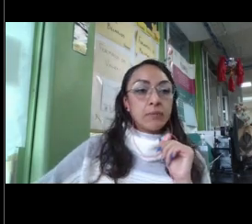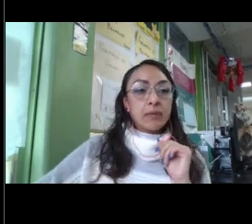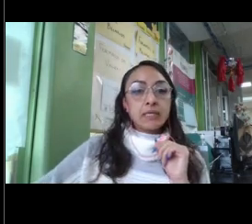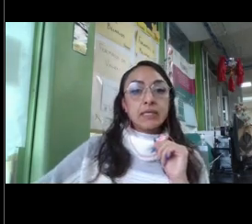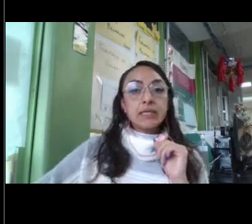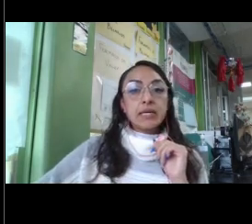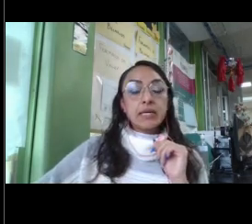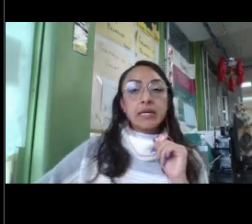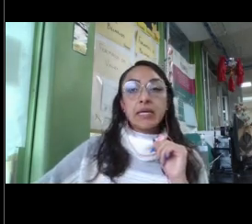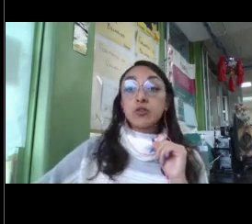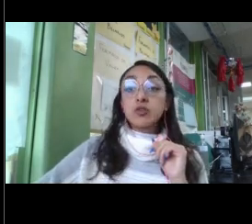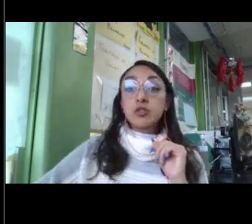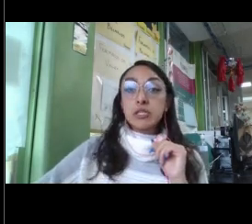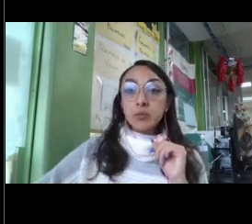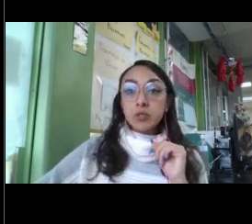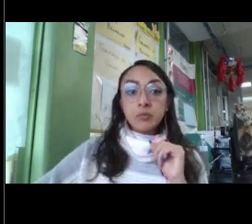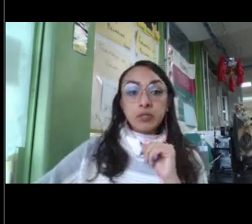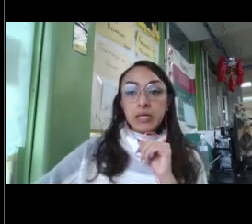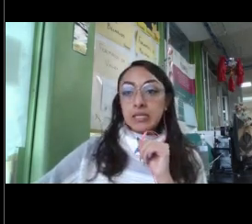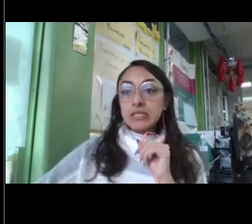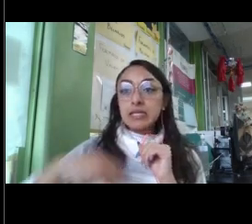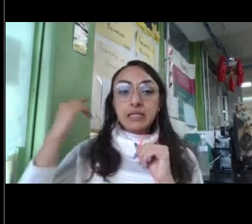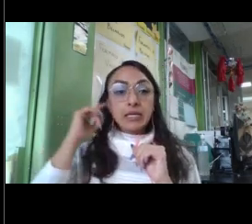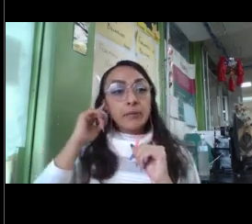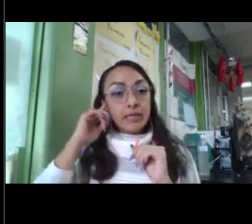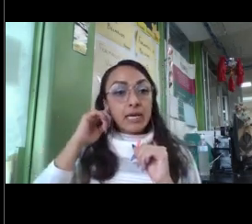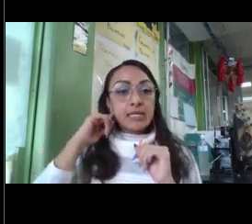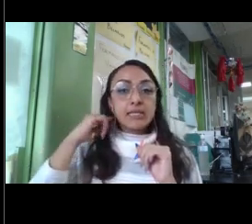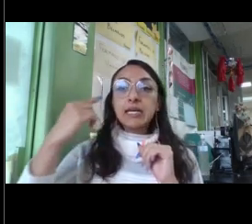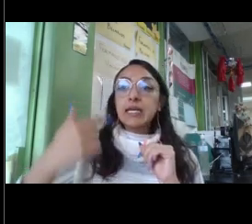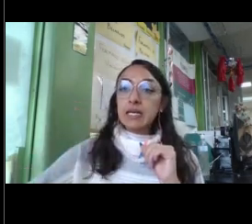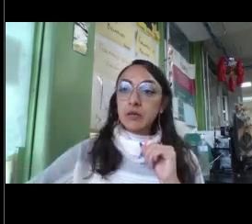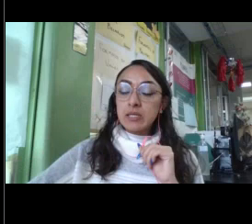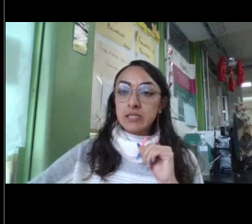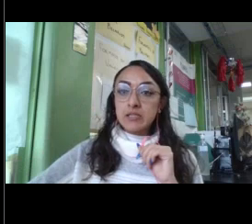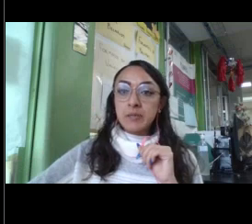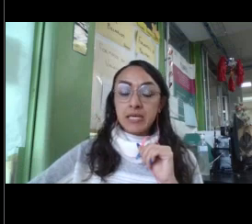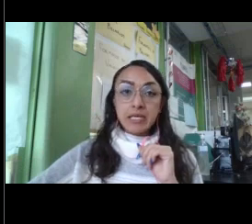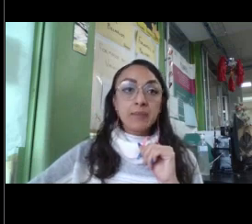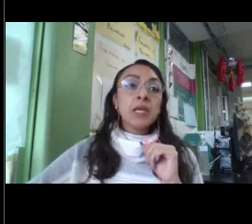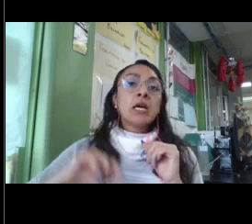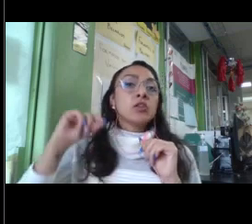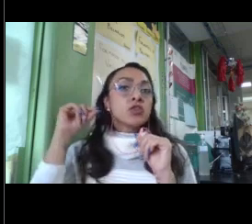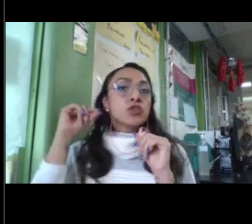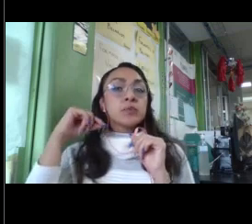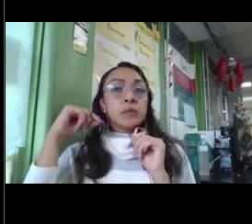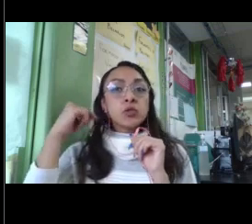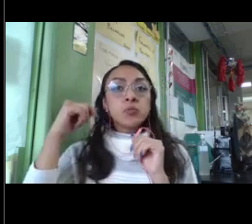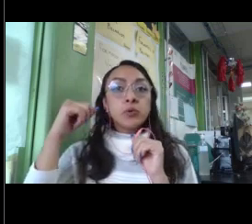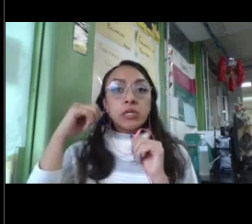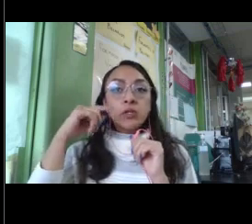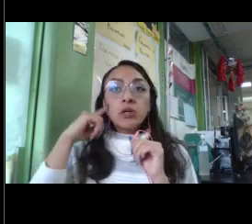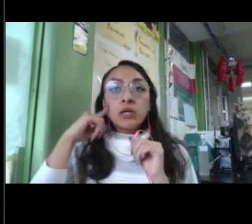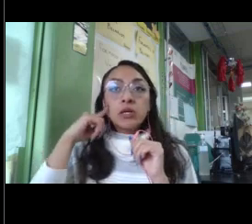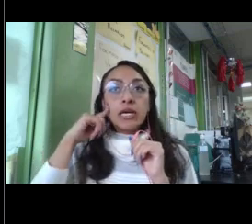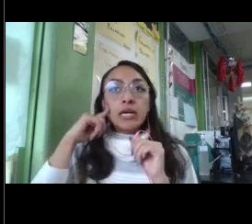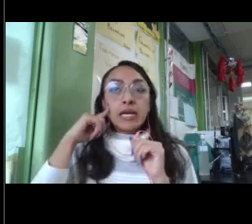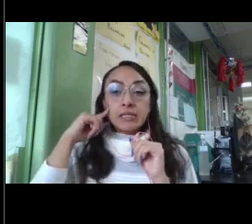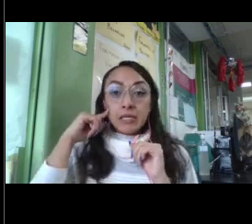fundamento la parte de los conceptos importantes que tienen que ver acerca de la lengua de señas mexicana. Nosotros vimos un